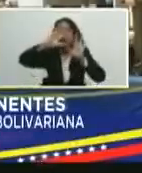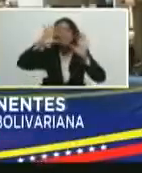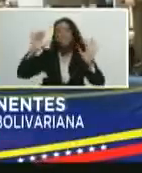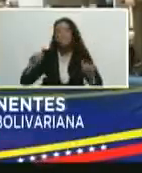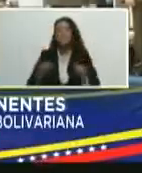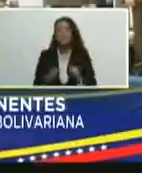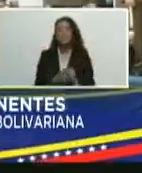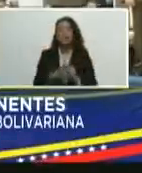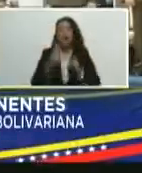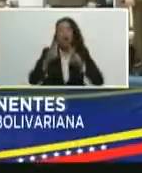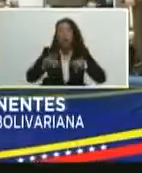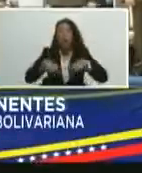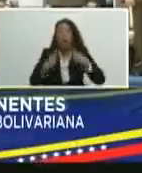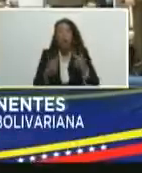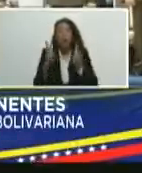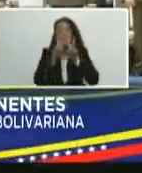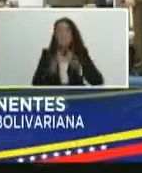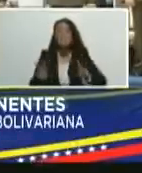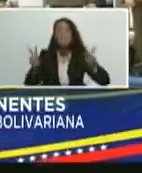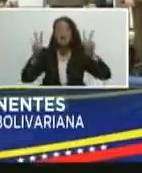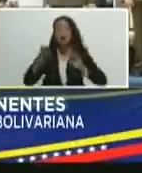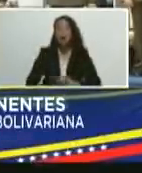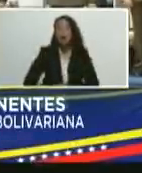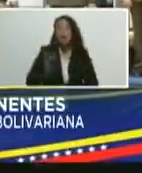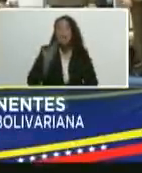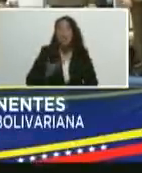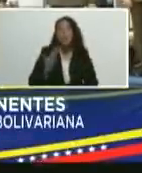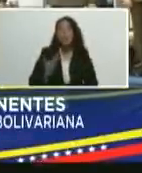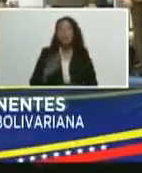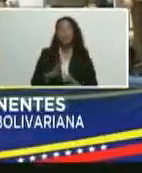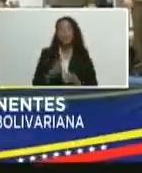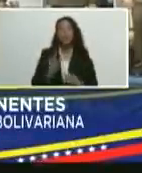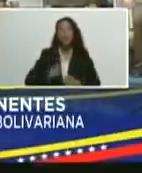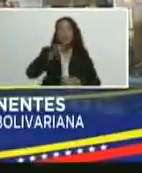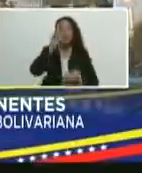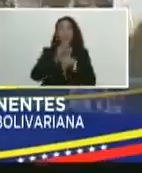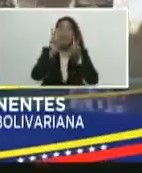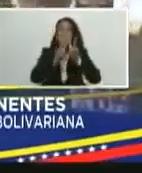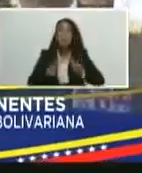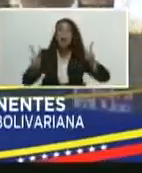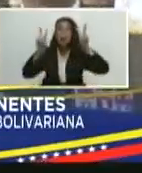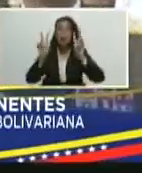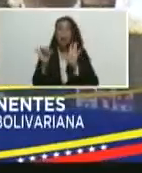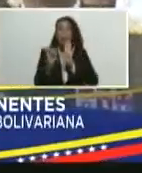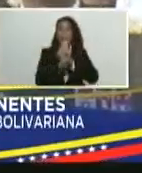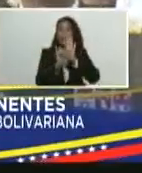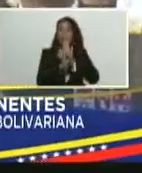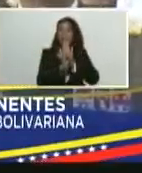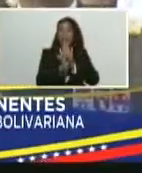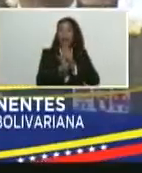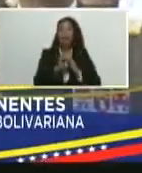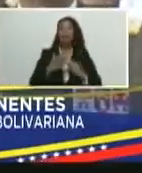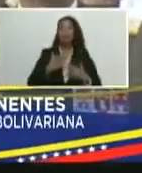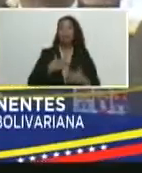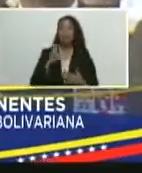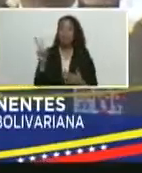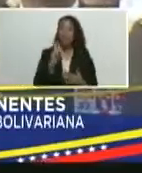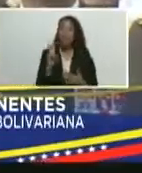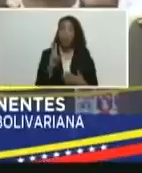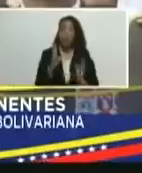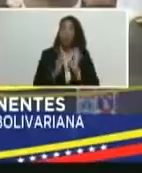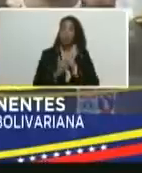en el nuevo valor, entre algunos de los valores de la nueva identidad venezolana.